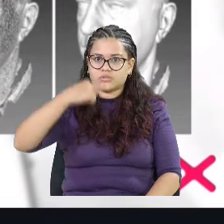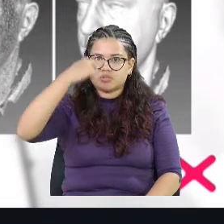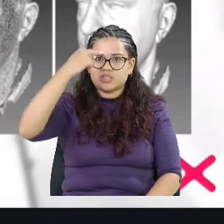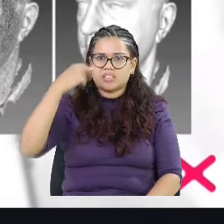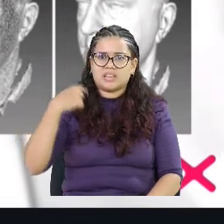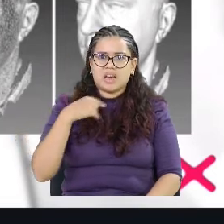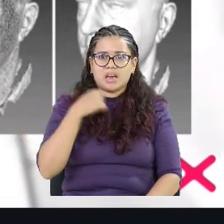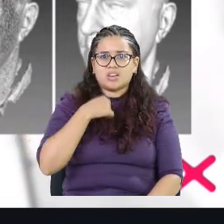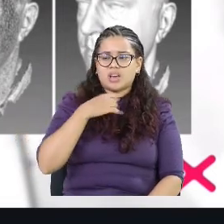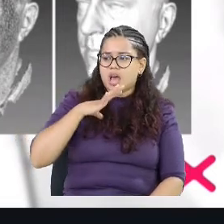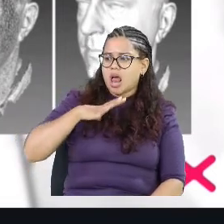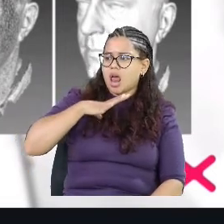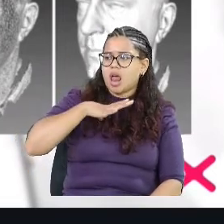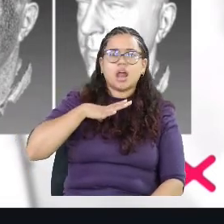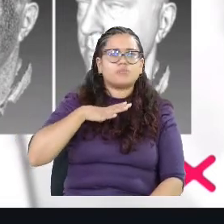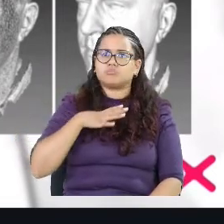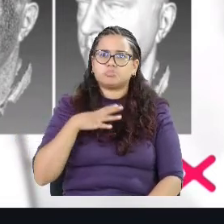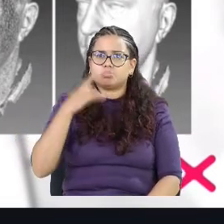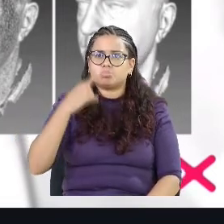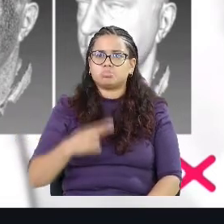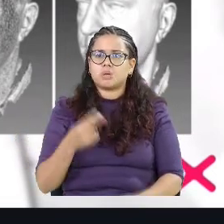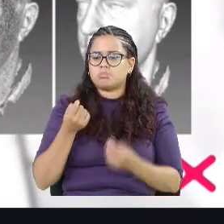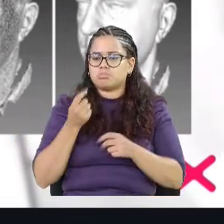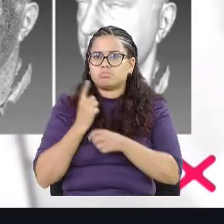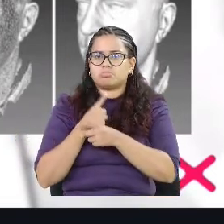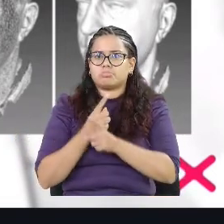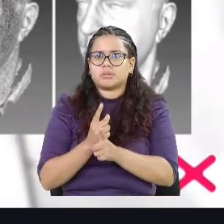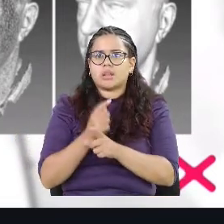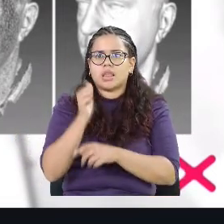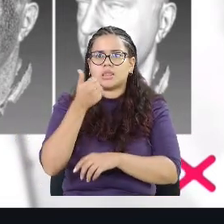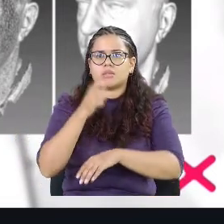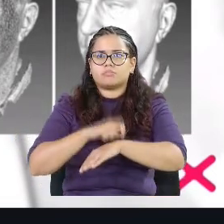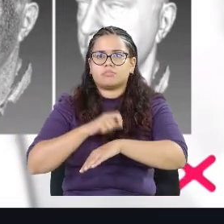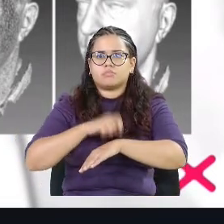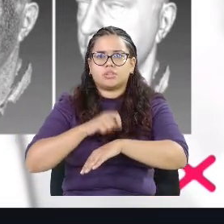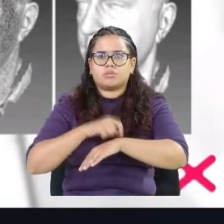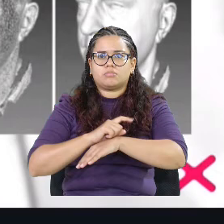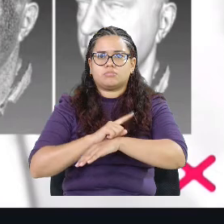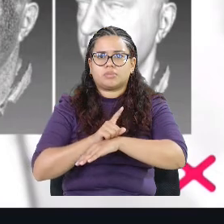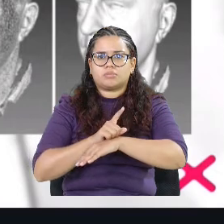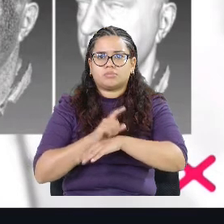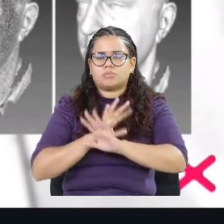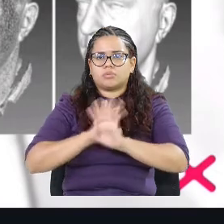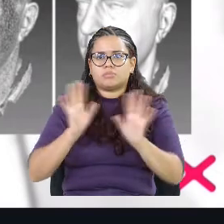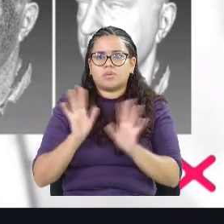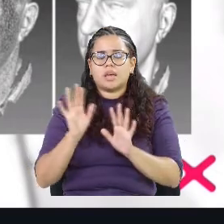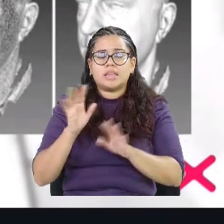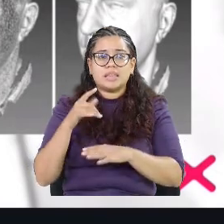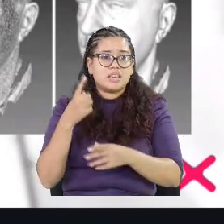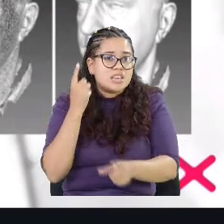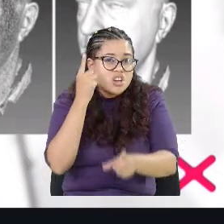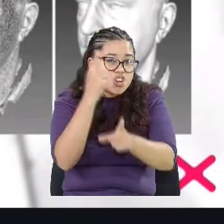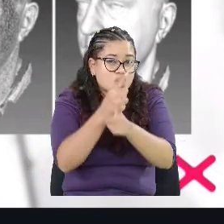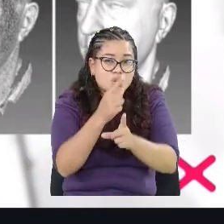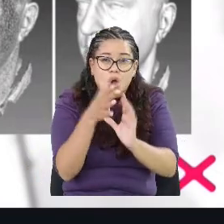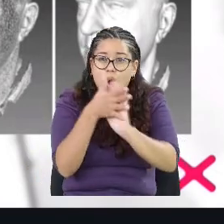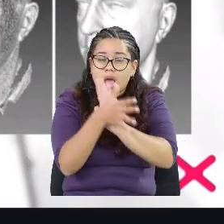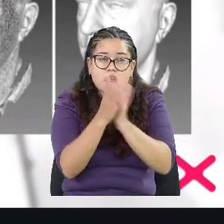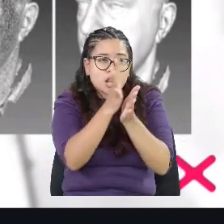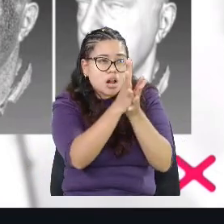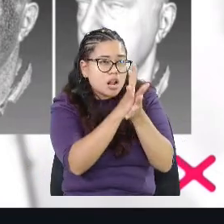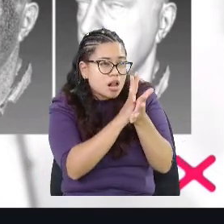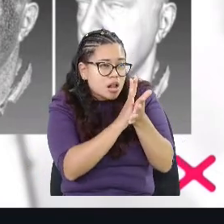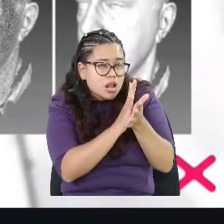es un procedimiento que toma menos de 10 minutos y la precisión en la que se toma esa información es